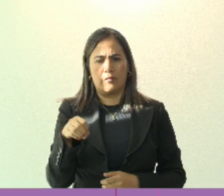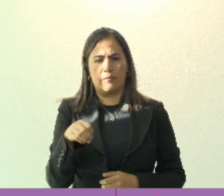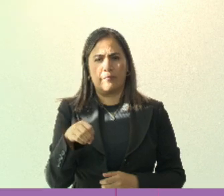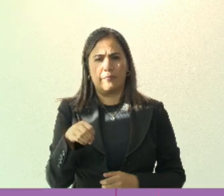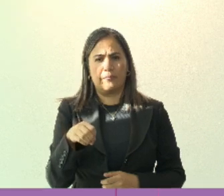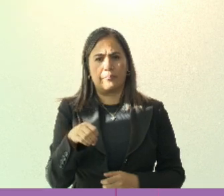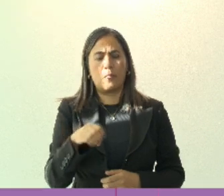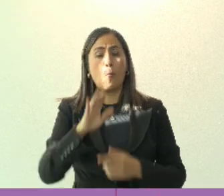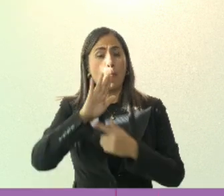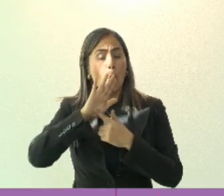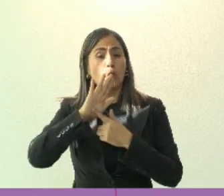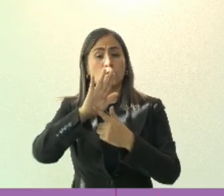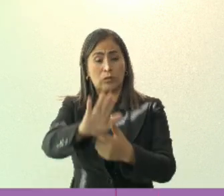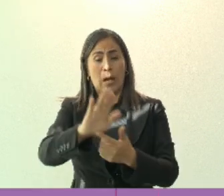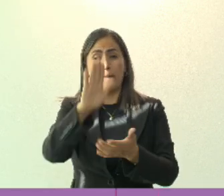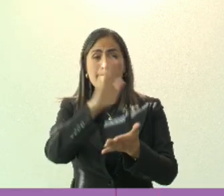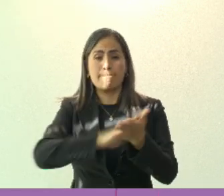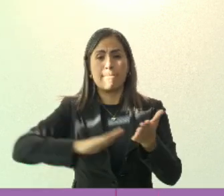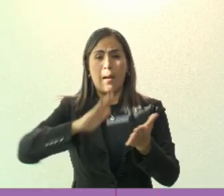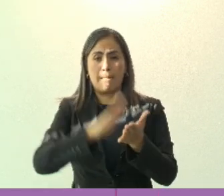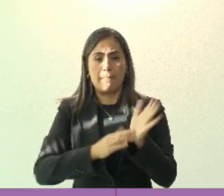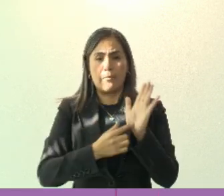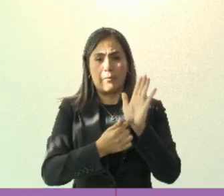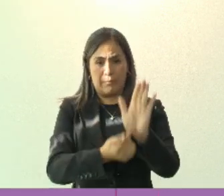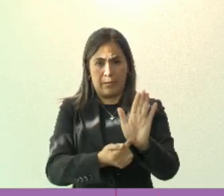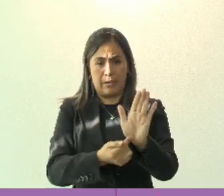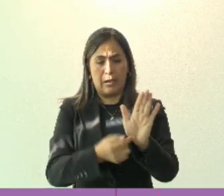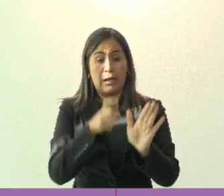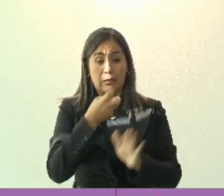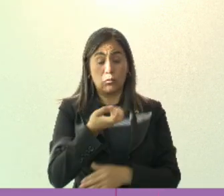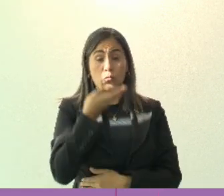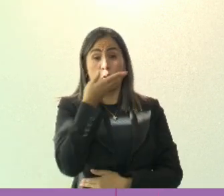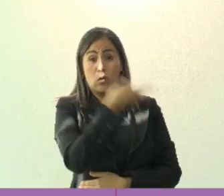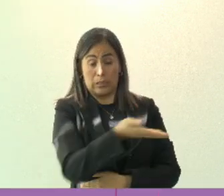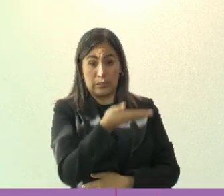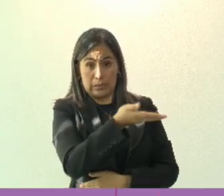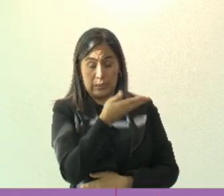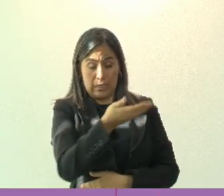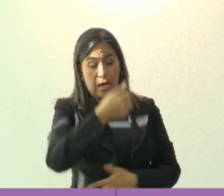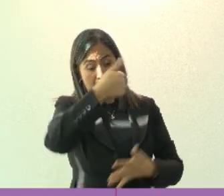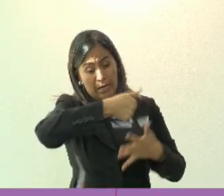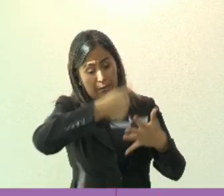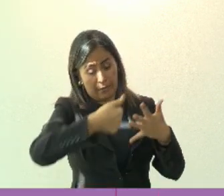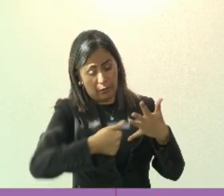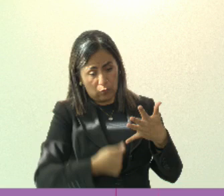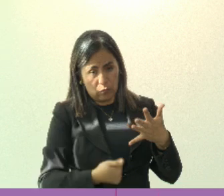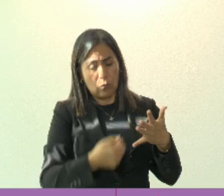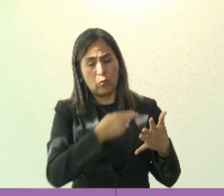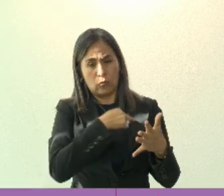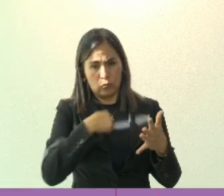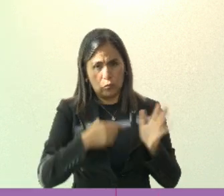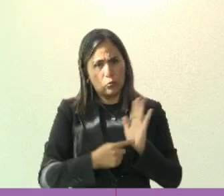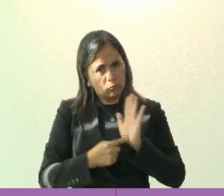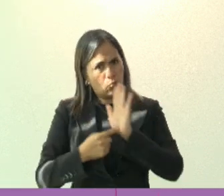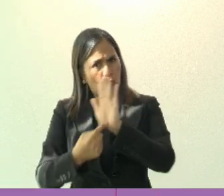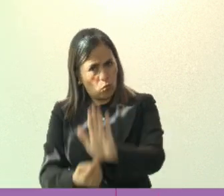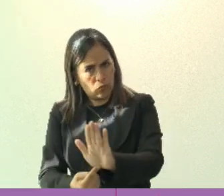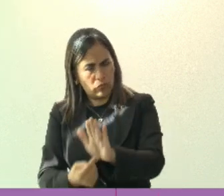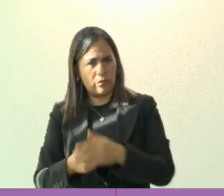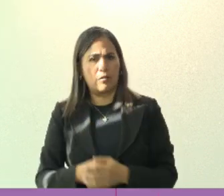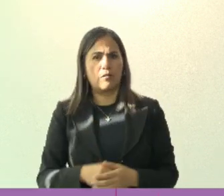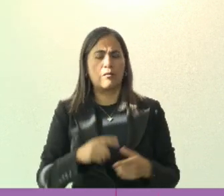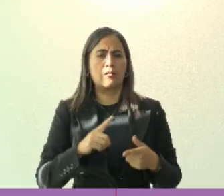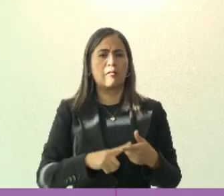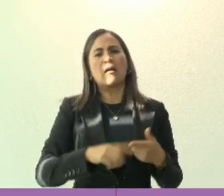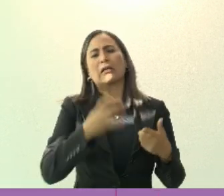mostrar la documentación que ahí nos están solicitando en cada uno de los apartados. Y ahí estamos hablando de la plantilla